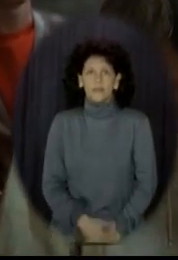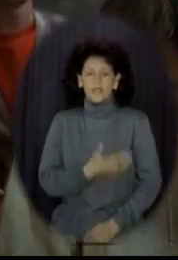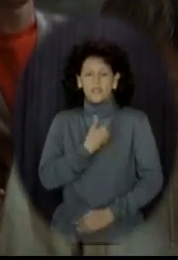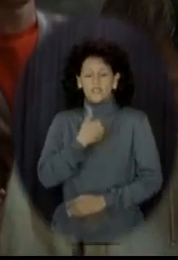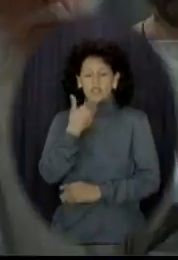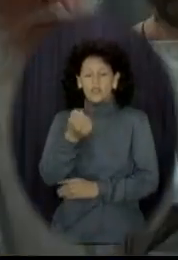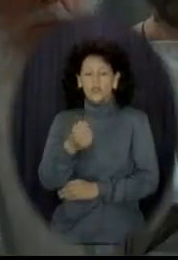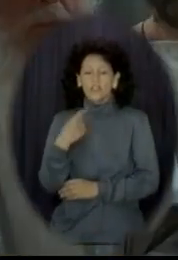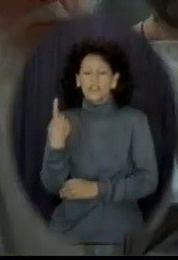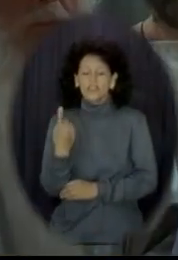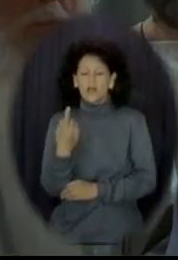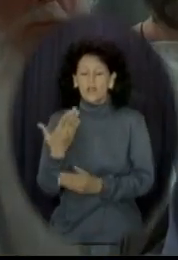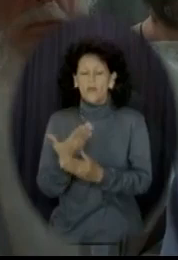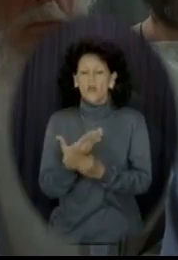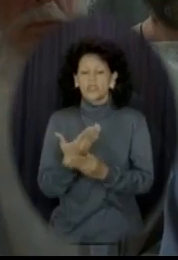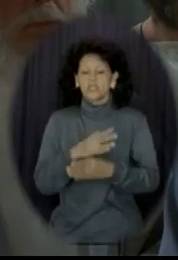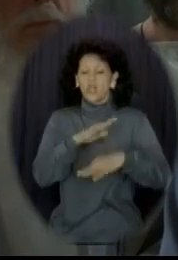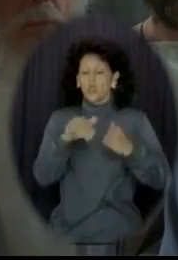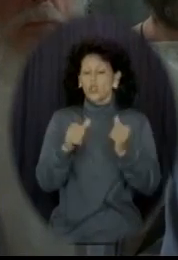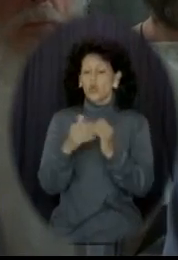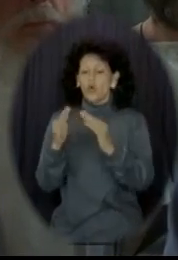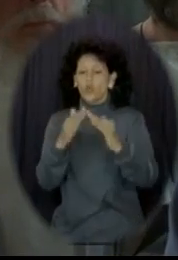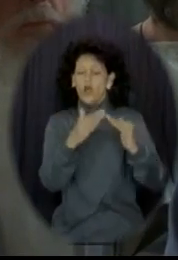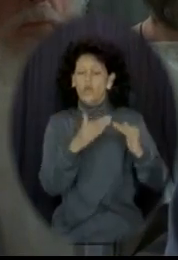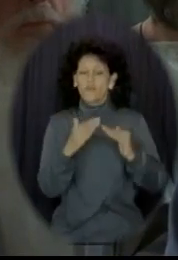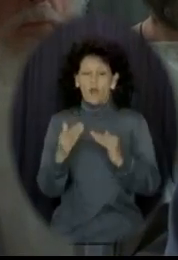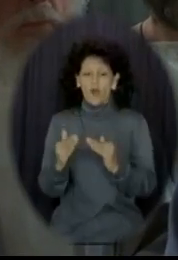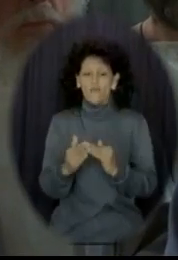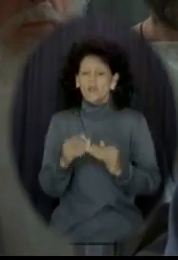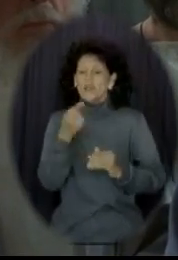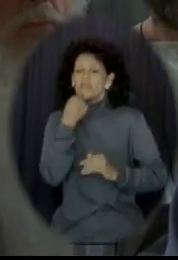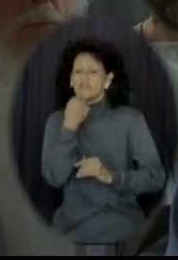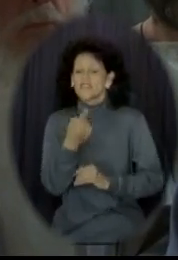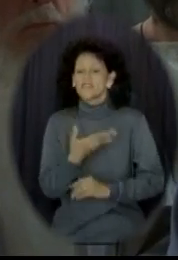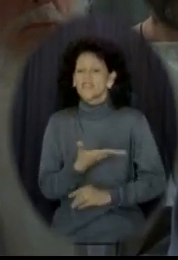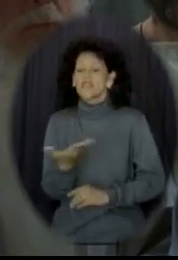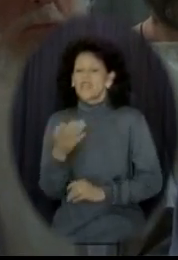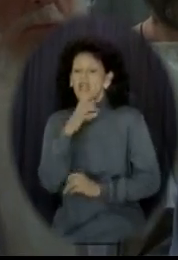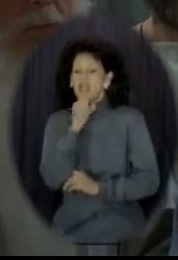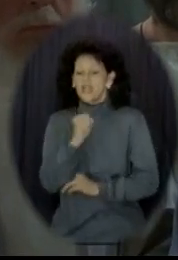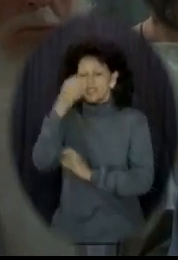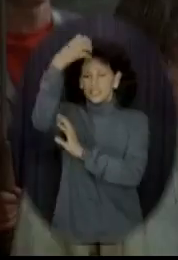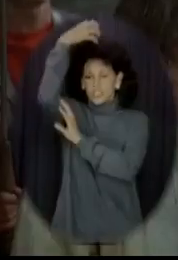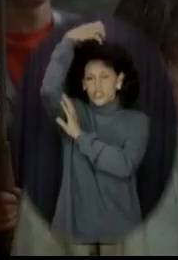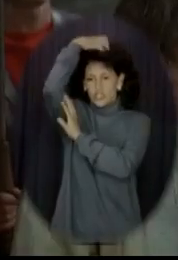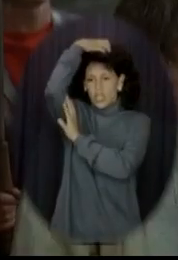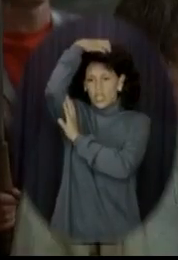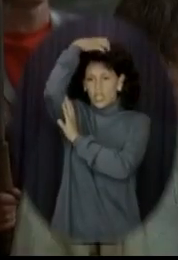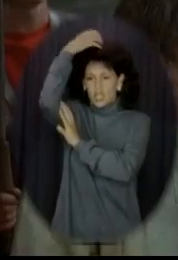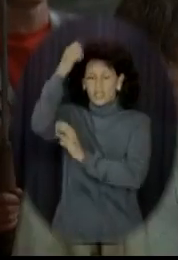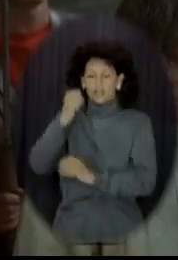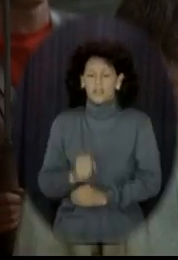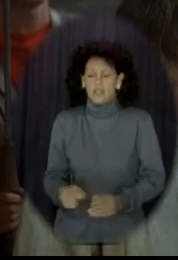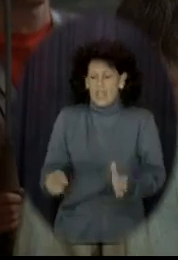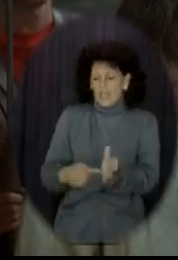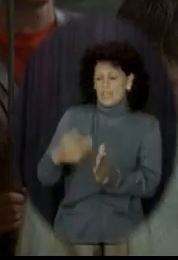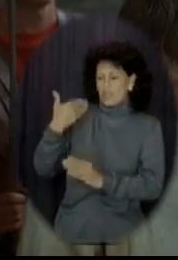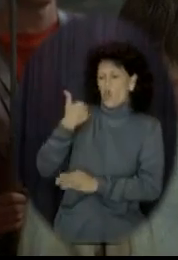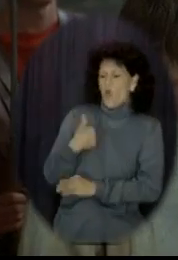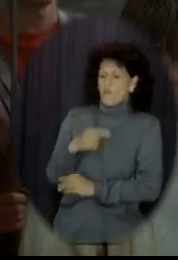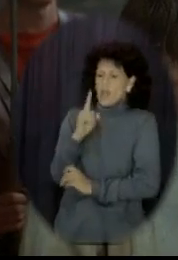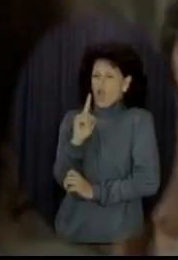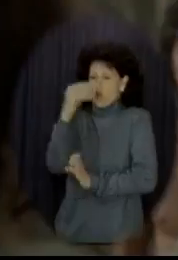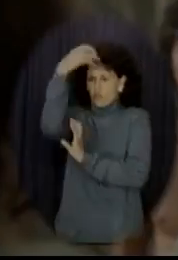Señor, ha estado corrompiendo al pueblo. Se proclama rey.